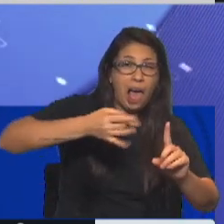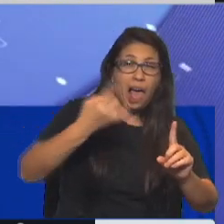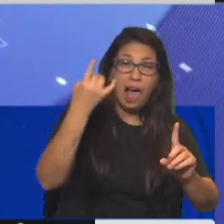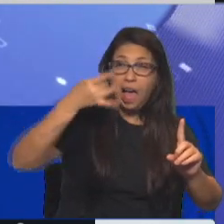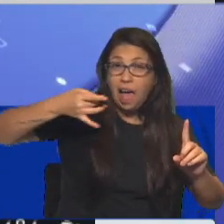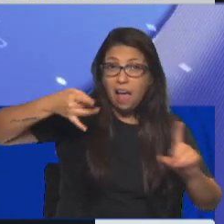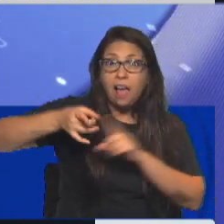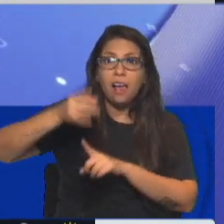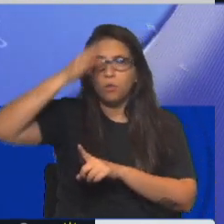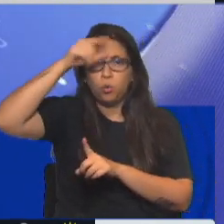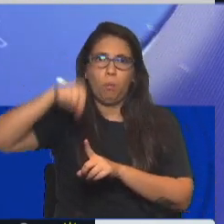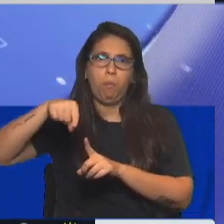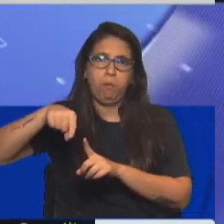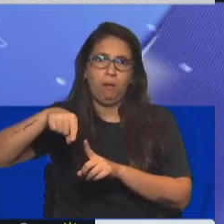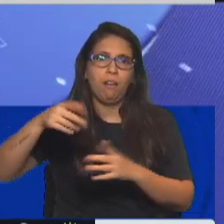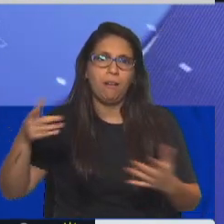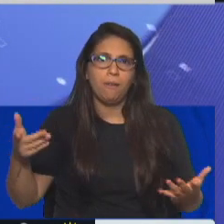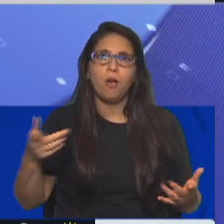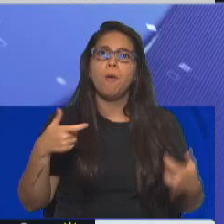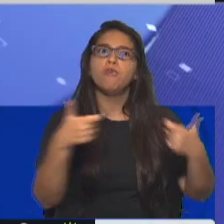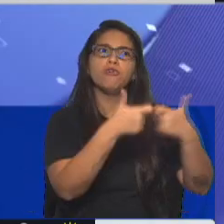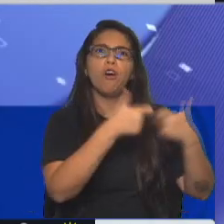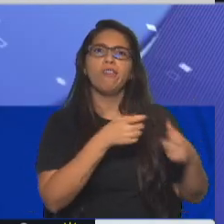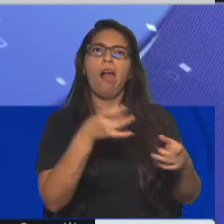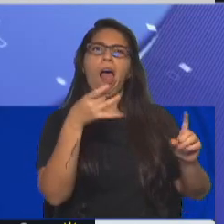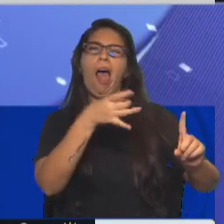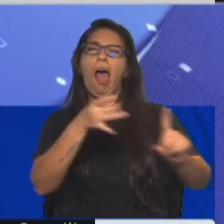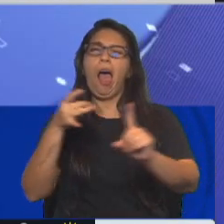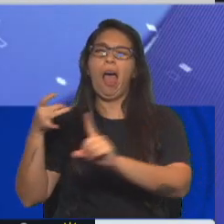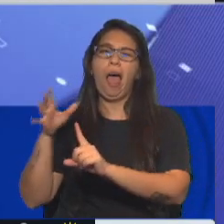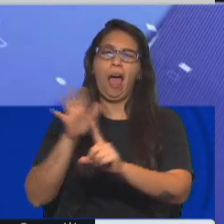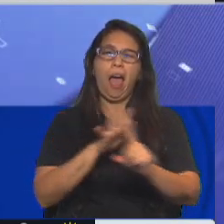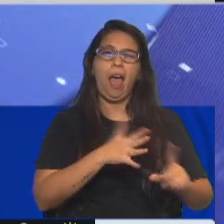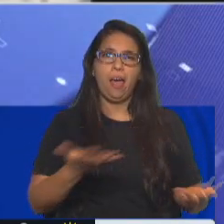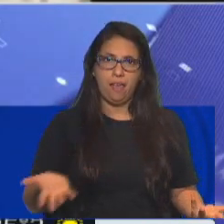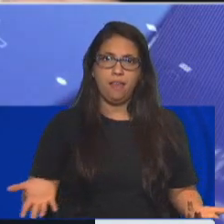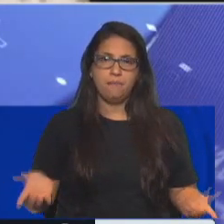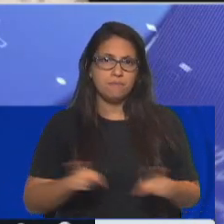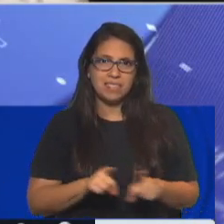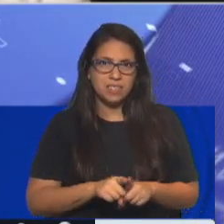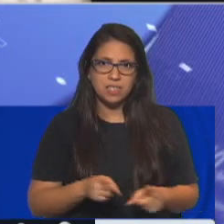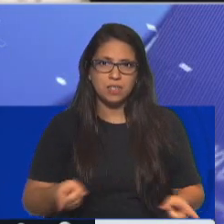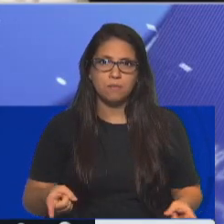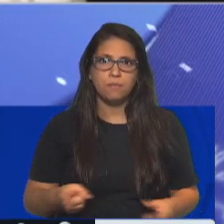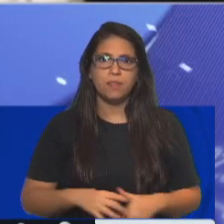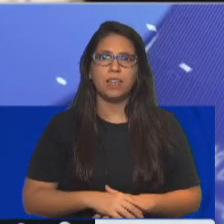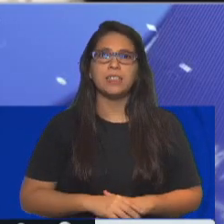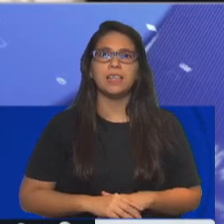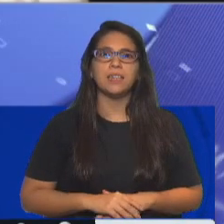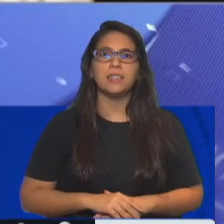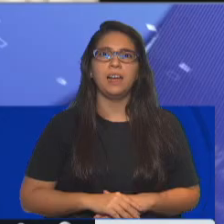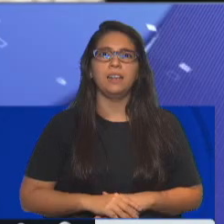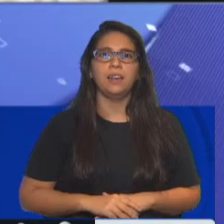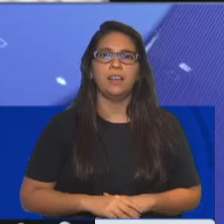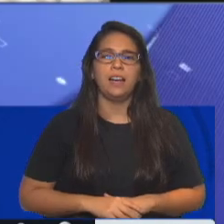sobre todo con sus más cercanos aliados. Ahora, a nivel interno, creo que un dato que justo estaba